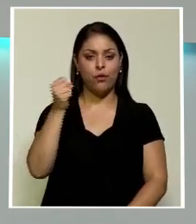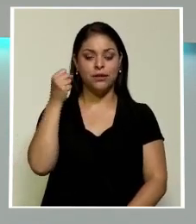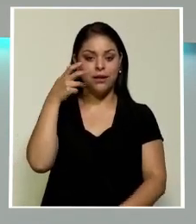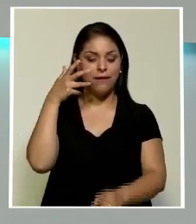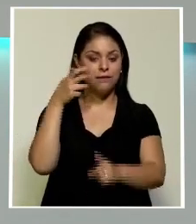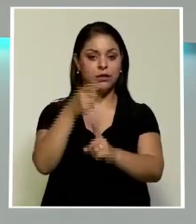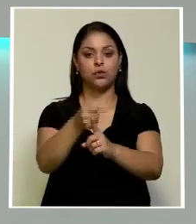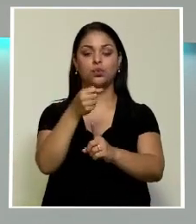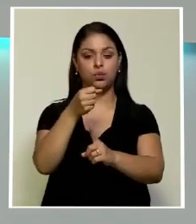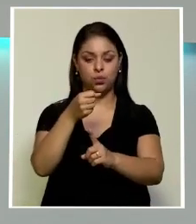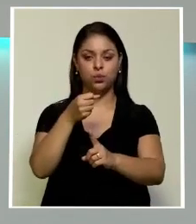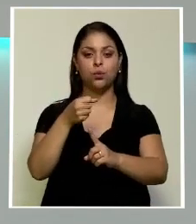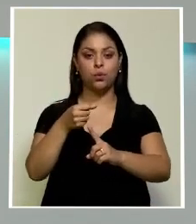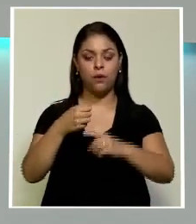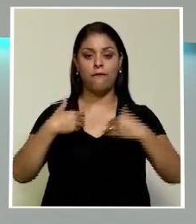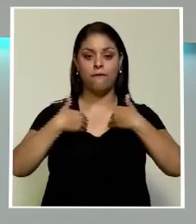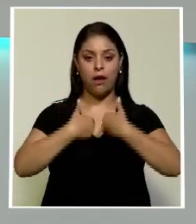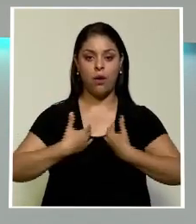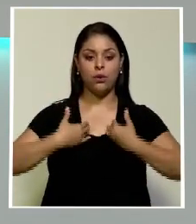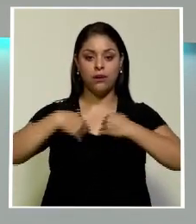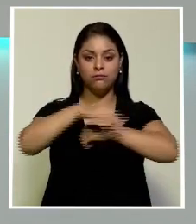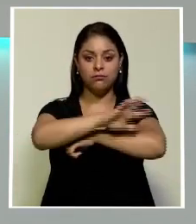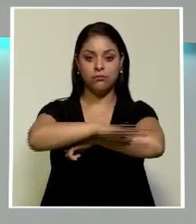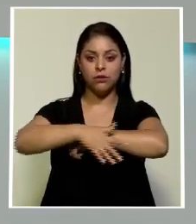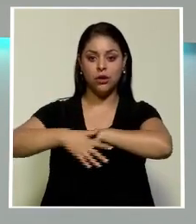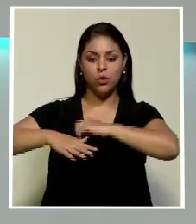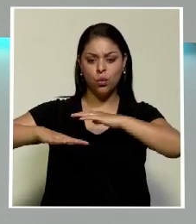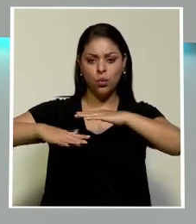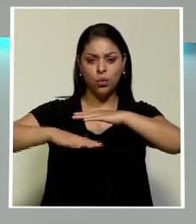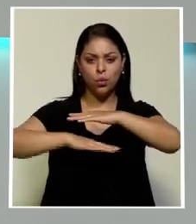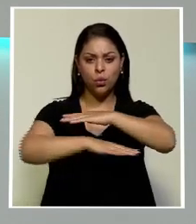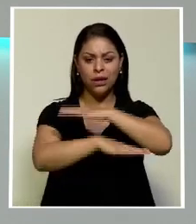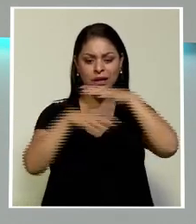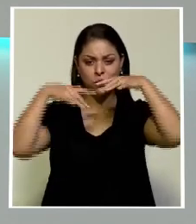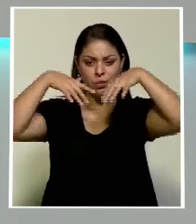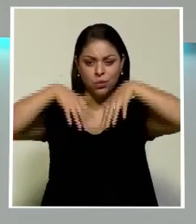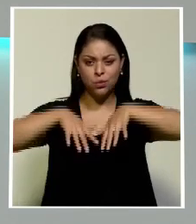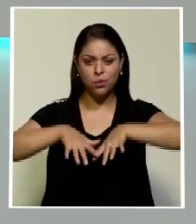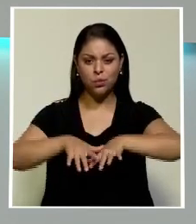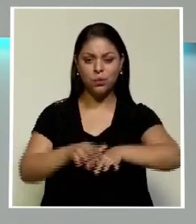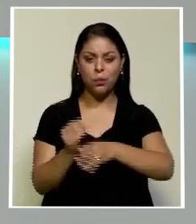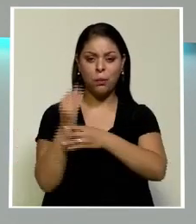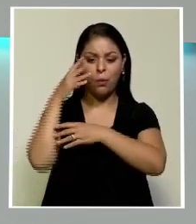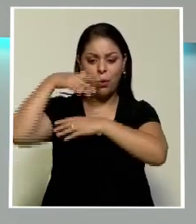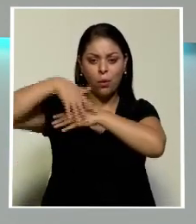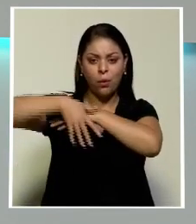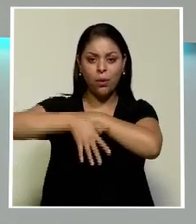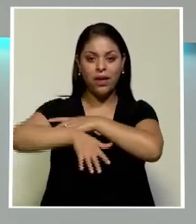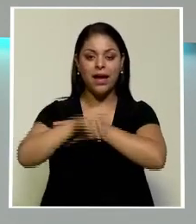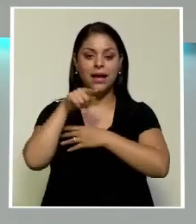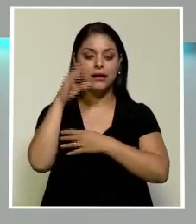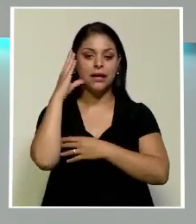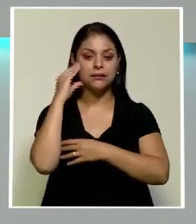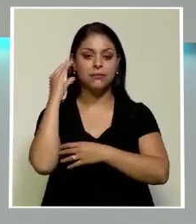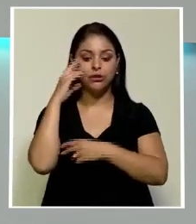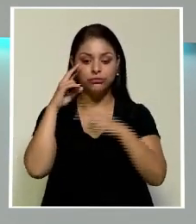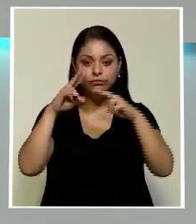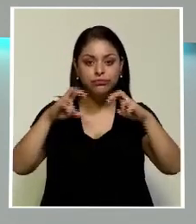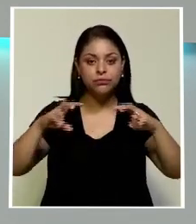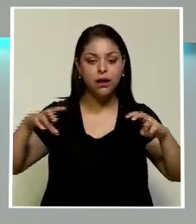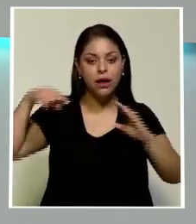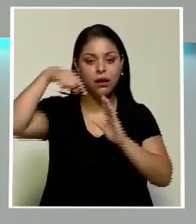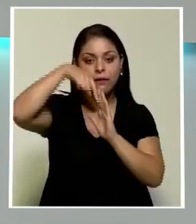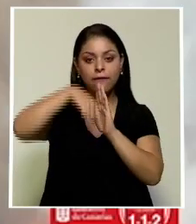fauna marina. Crustáceos cubiertos de ceniza volcánica es lo que los expertos han detectado en el fondo marino.